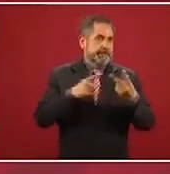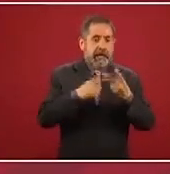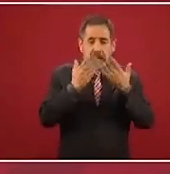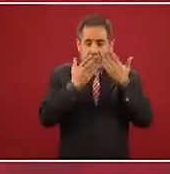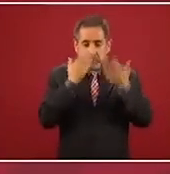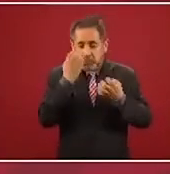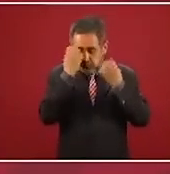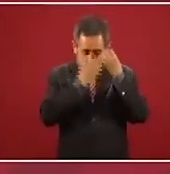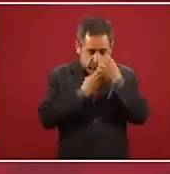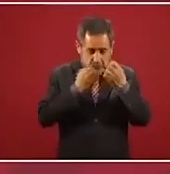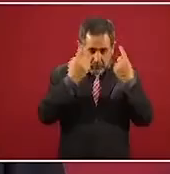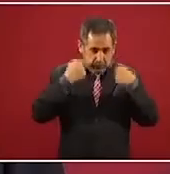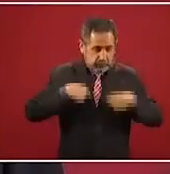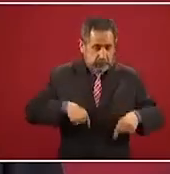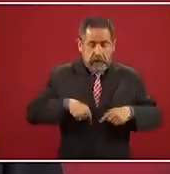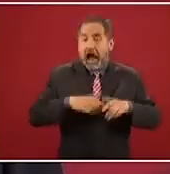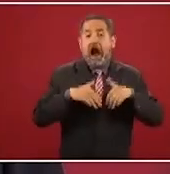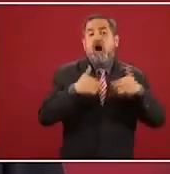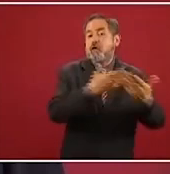estudios,